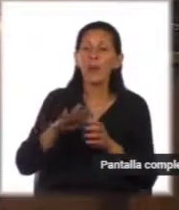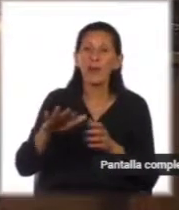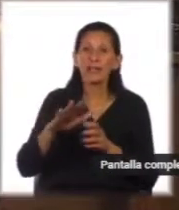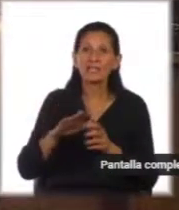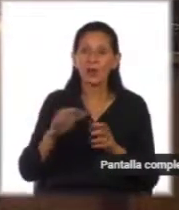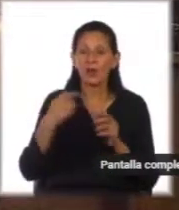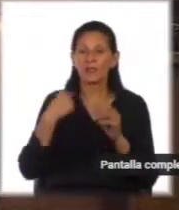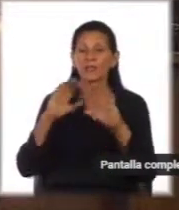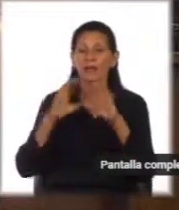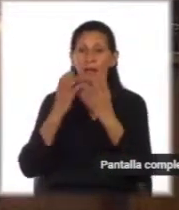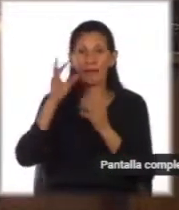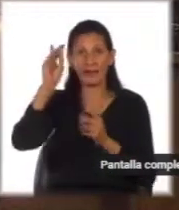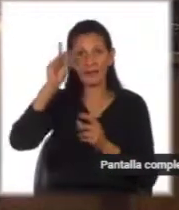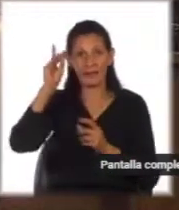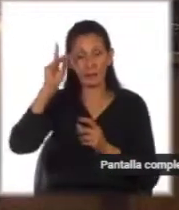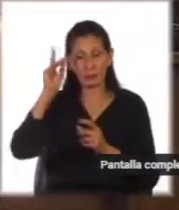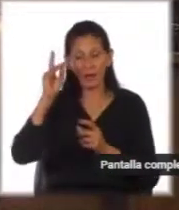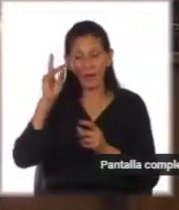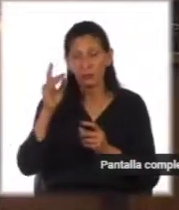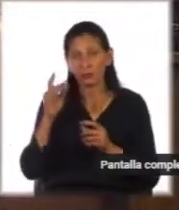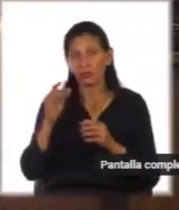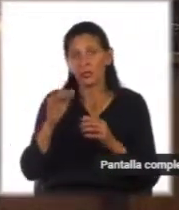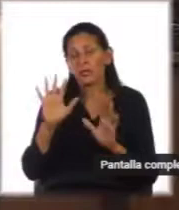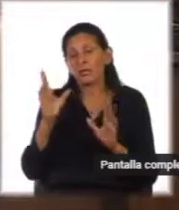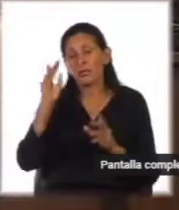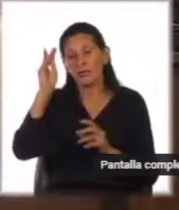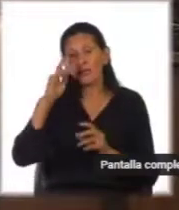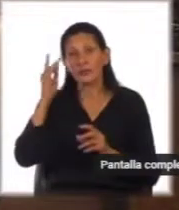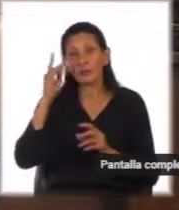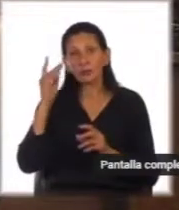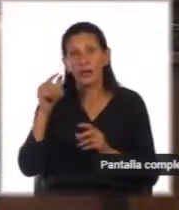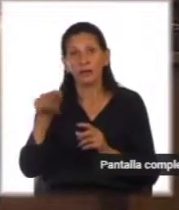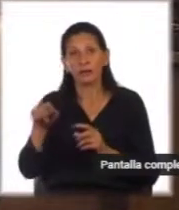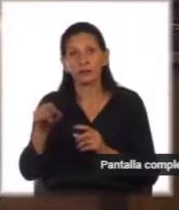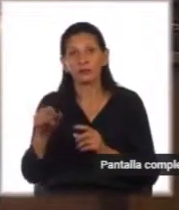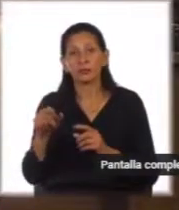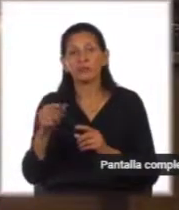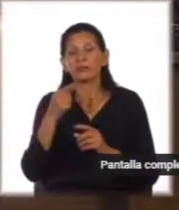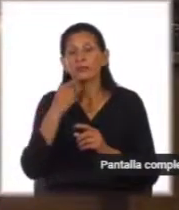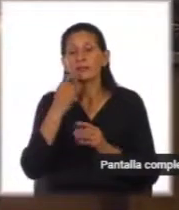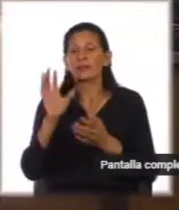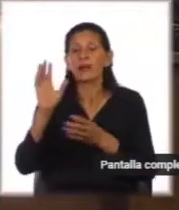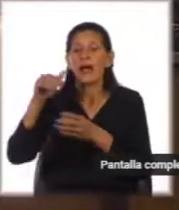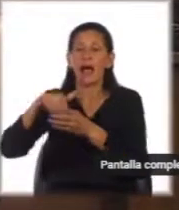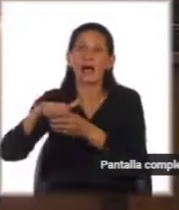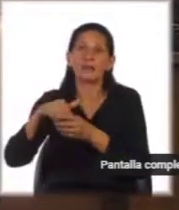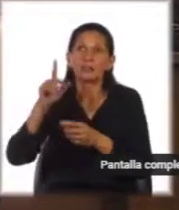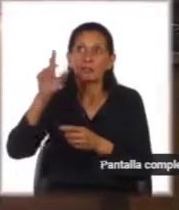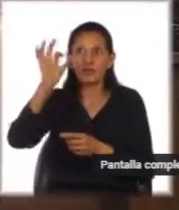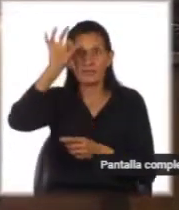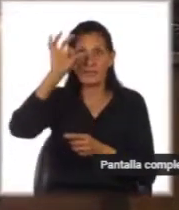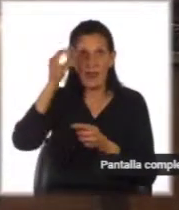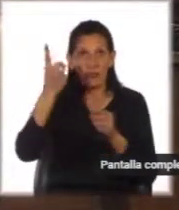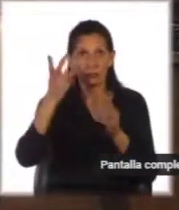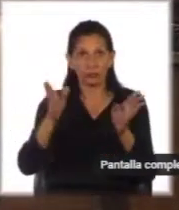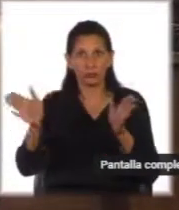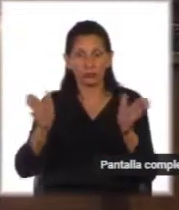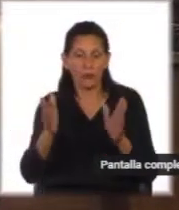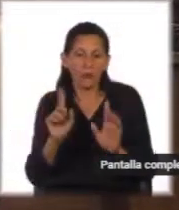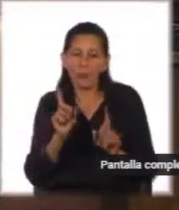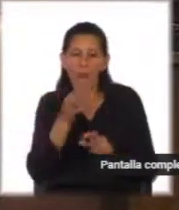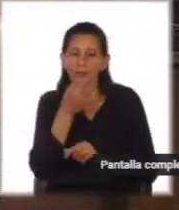la Cámara de Diputados, a no ser que el diputado participe de la del Senado, no se expresó